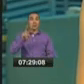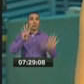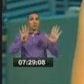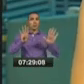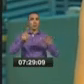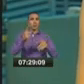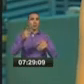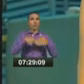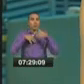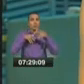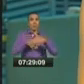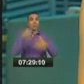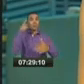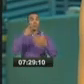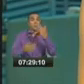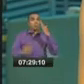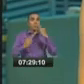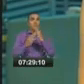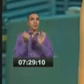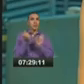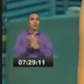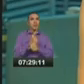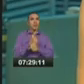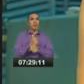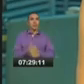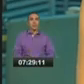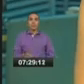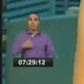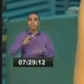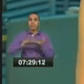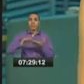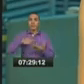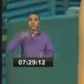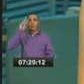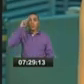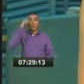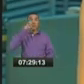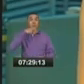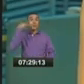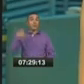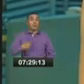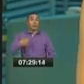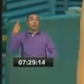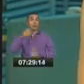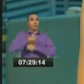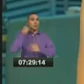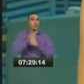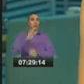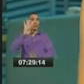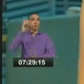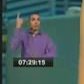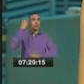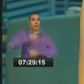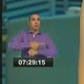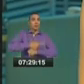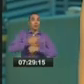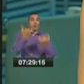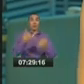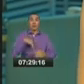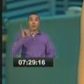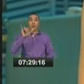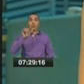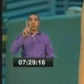7:29, una marcha por la paz se llevó a cabo. Perdón. El feriado por el Día del Trabajo será de 4 días, desde este